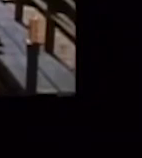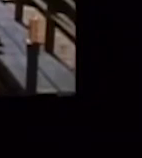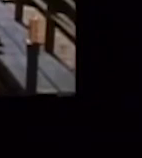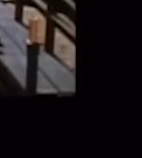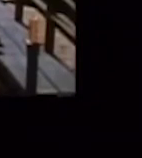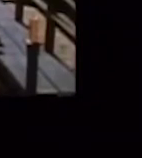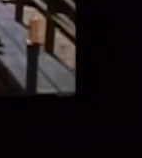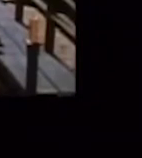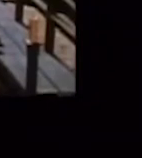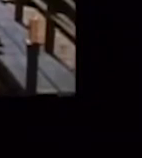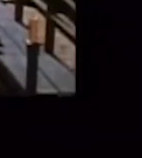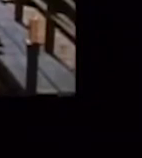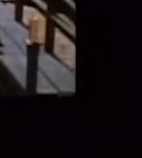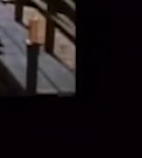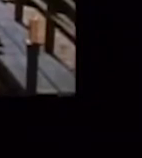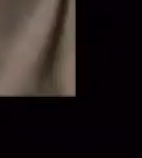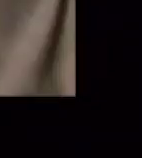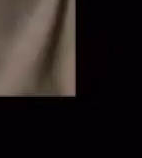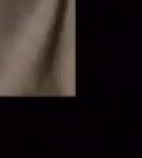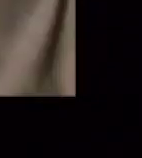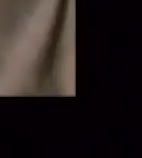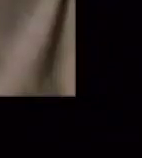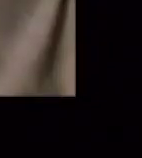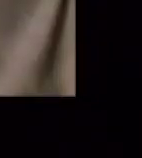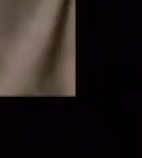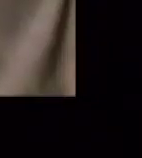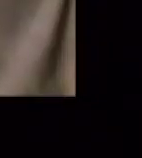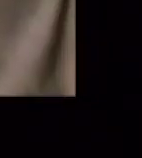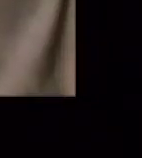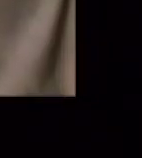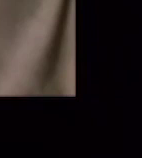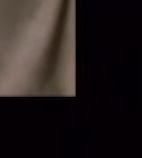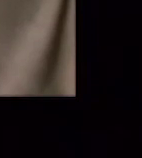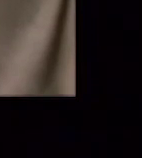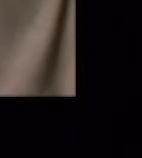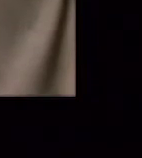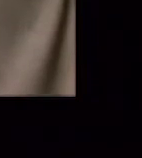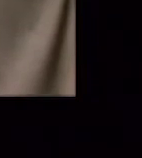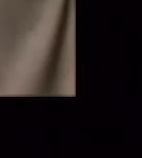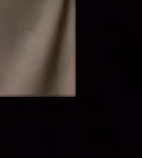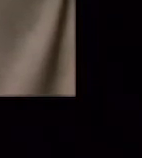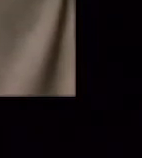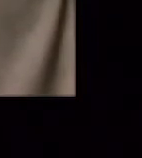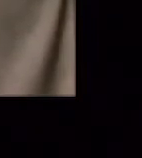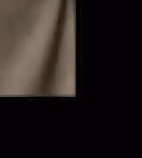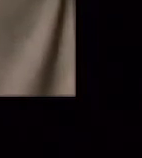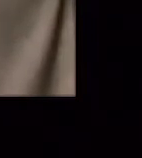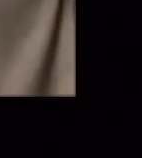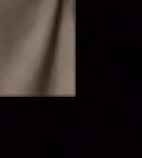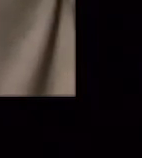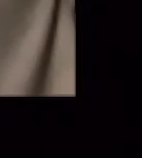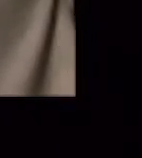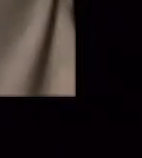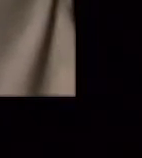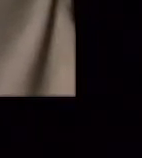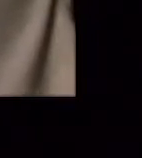Juana Inés de la Cruz, la más indigna criatura de cuantas crió vuestra